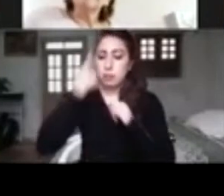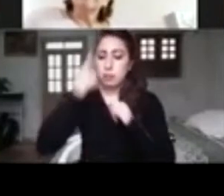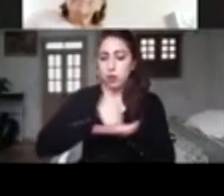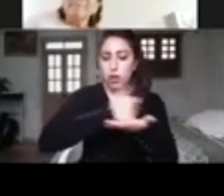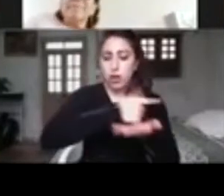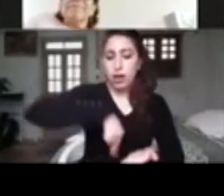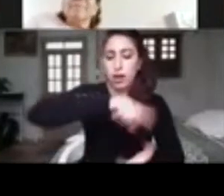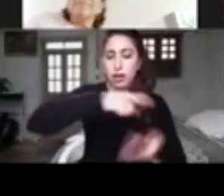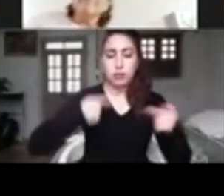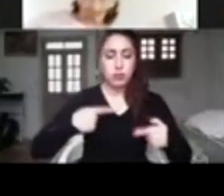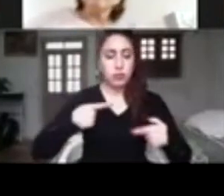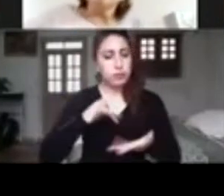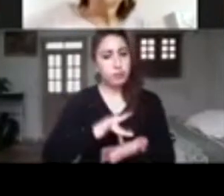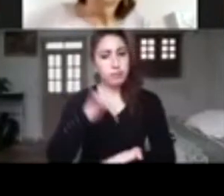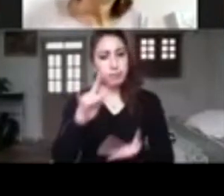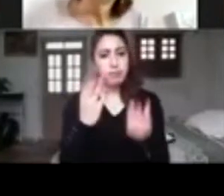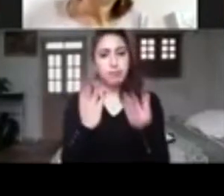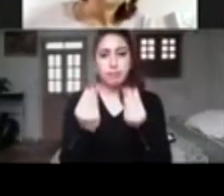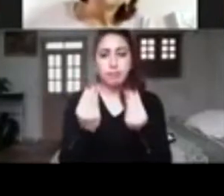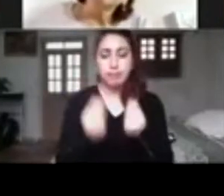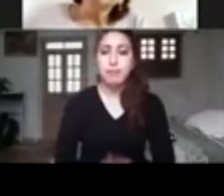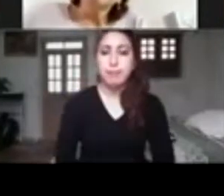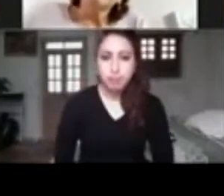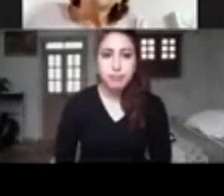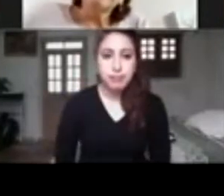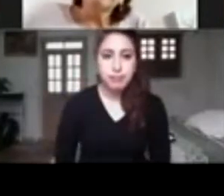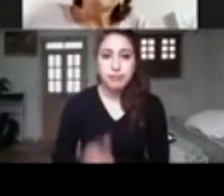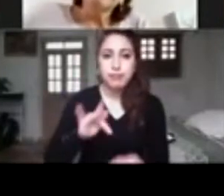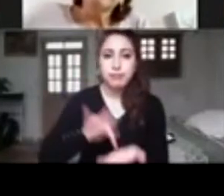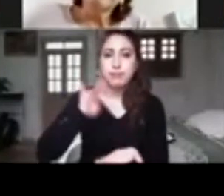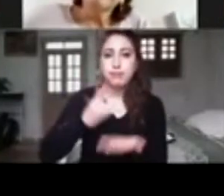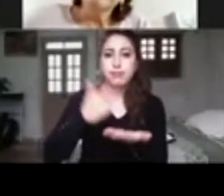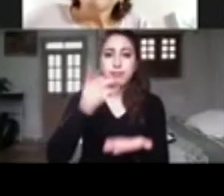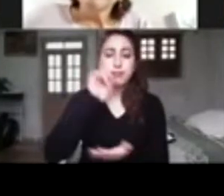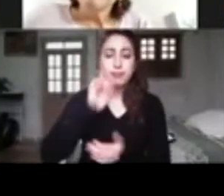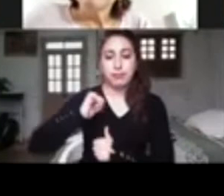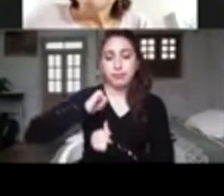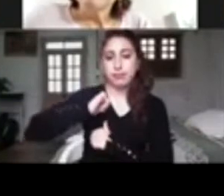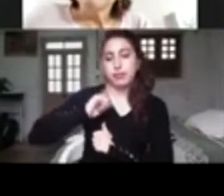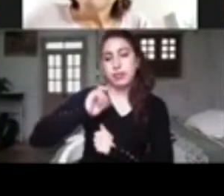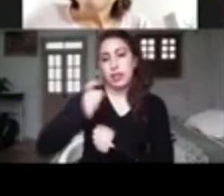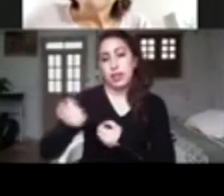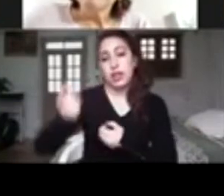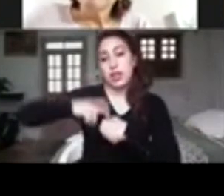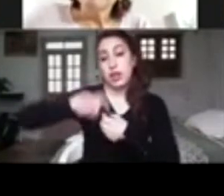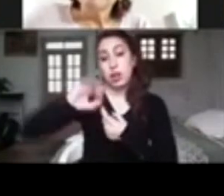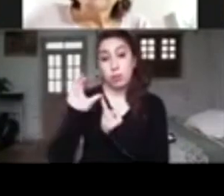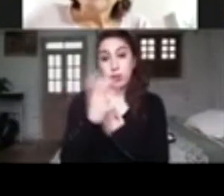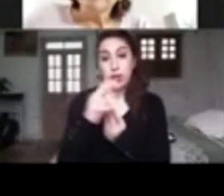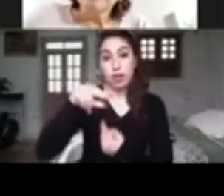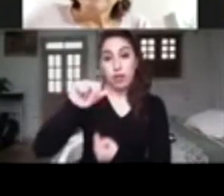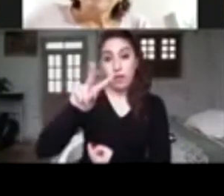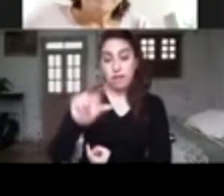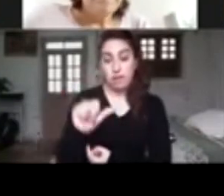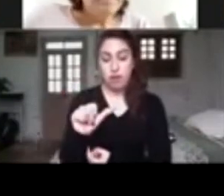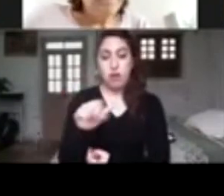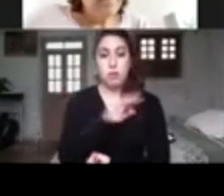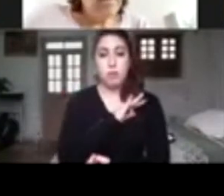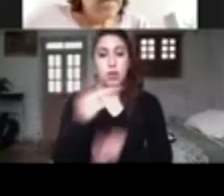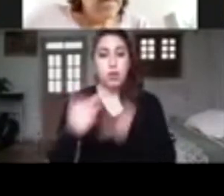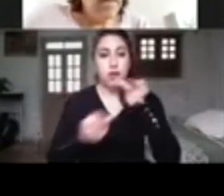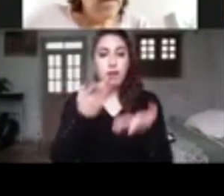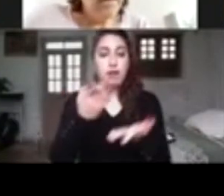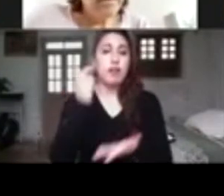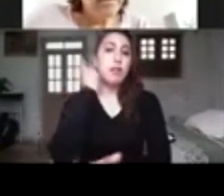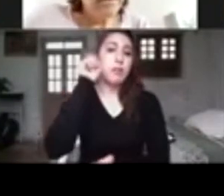gracias. Gracias, comisionada Nava. Un gusto que esté esta mañana con nosotros. Y le damos el uso de la palabra a la diputada